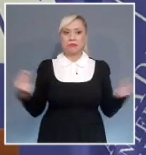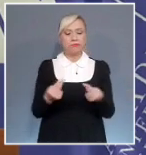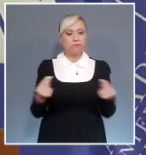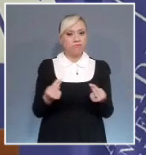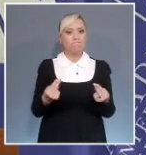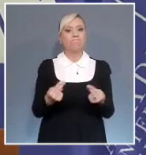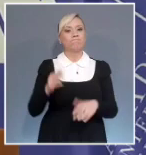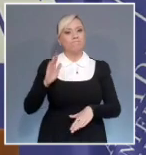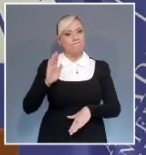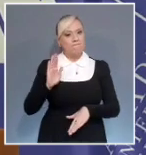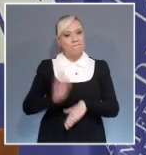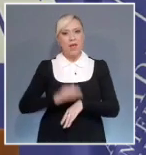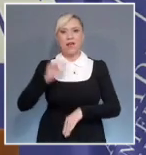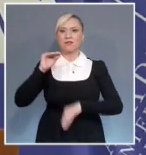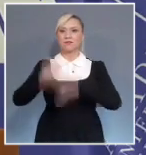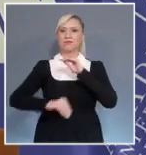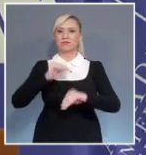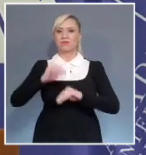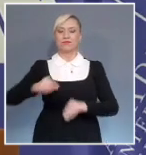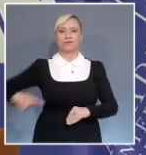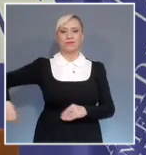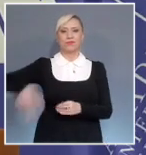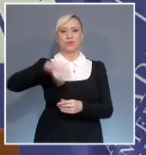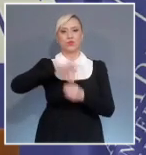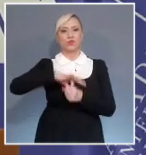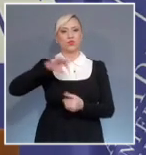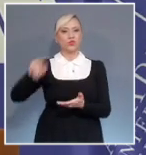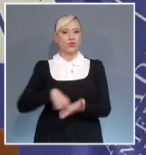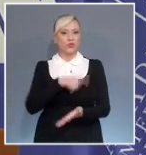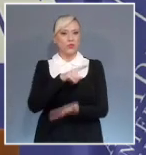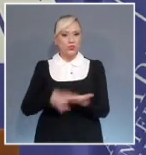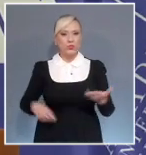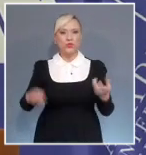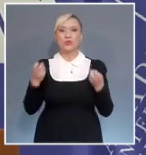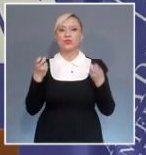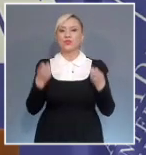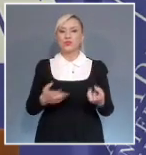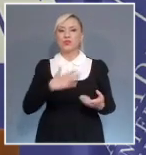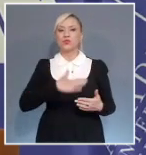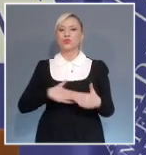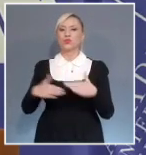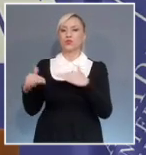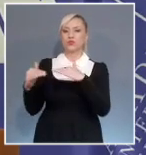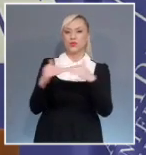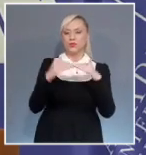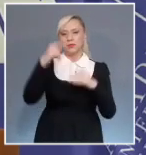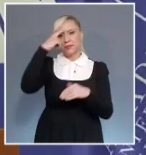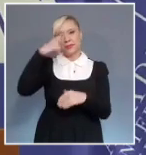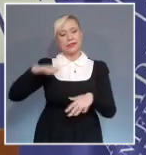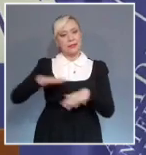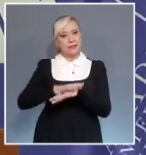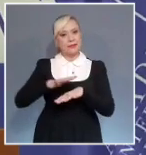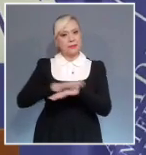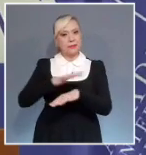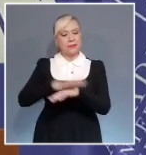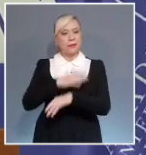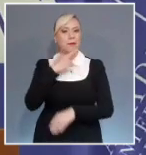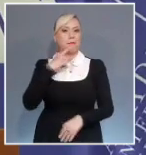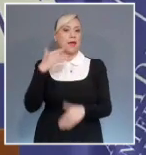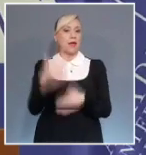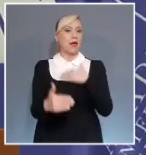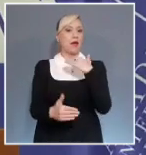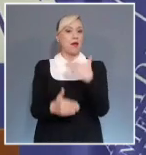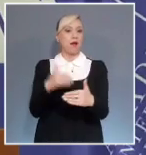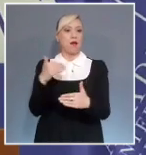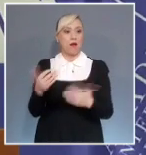nuestro sistema electoral, nuestra democracia para acercarnos cada vez más a una, ¿no?